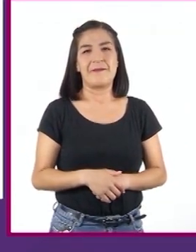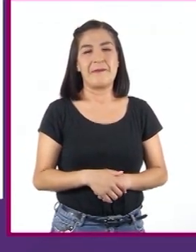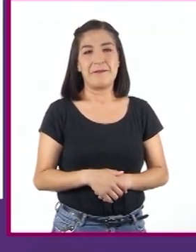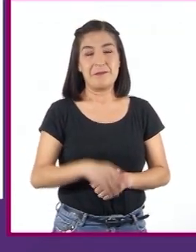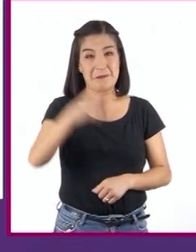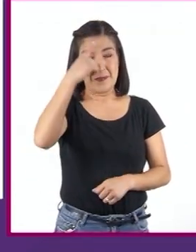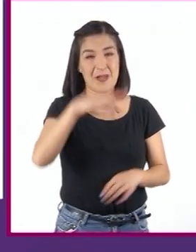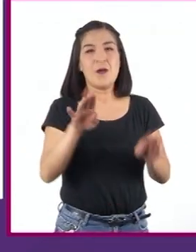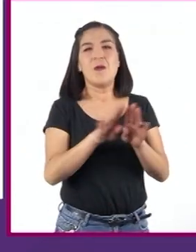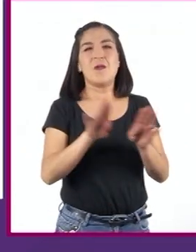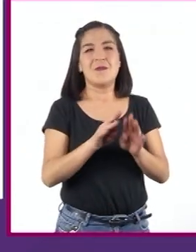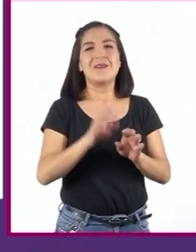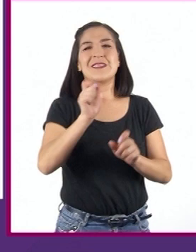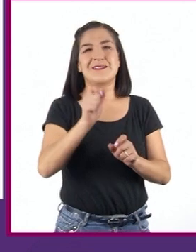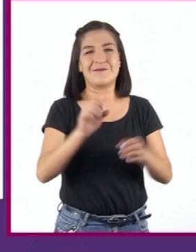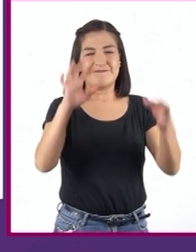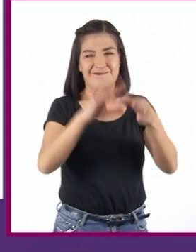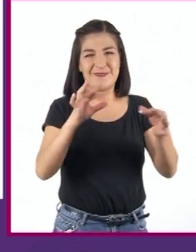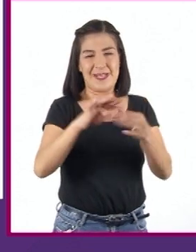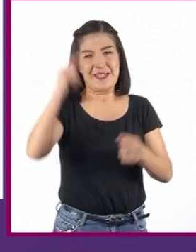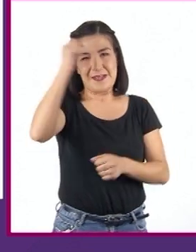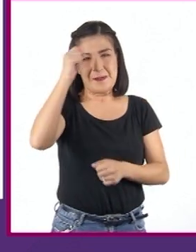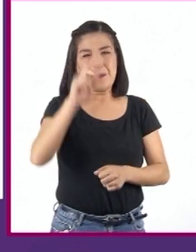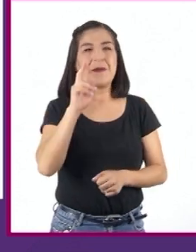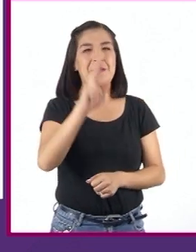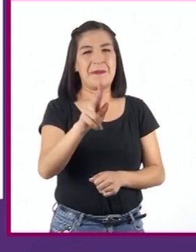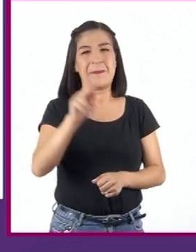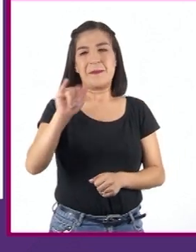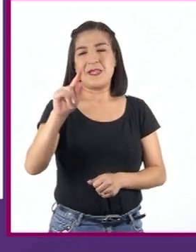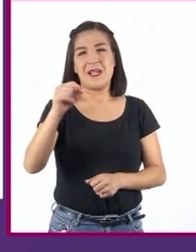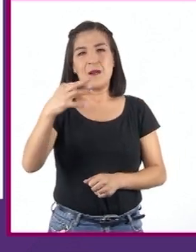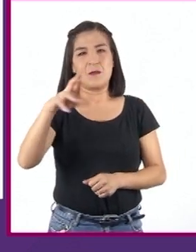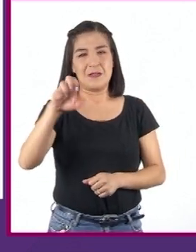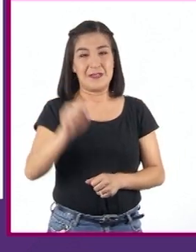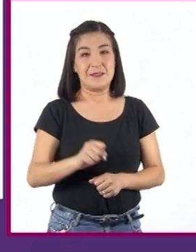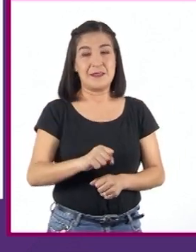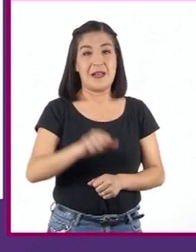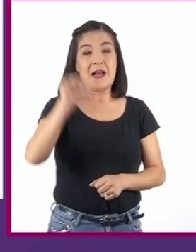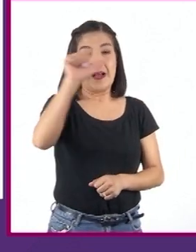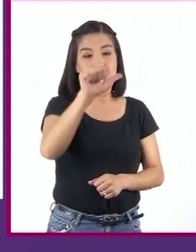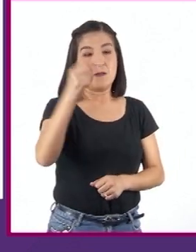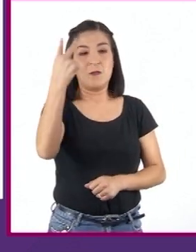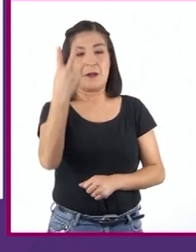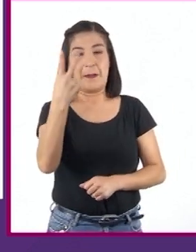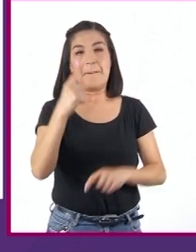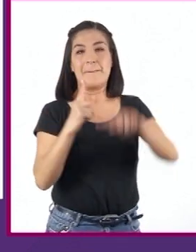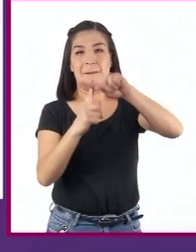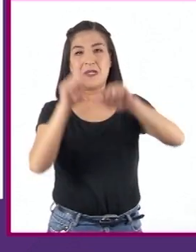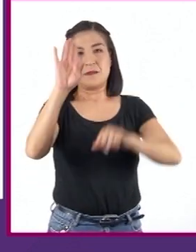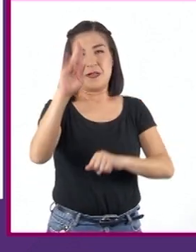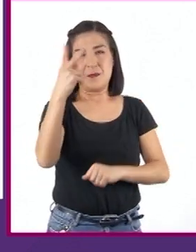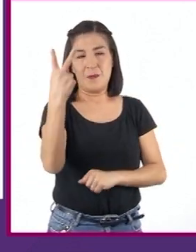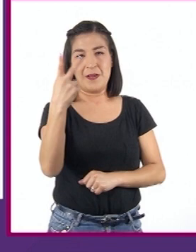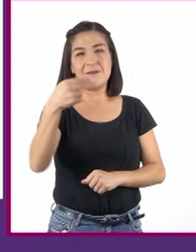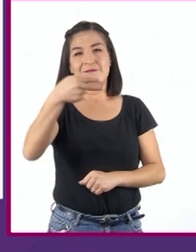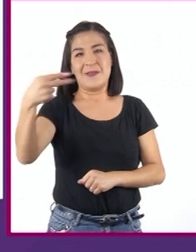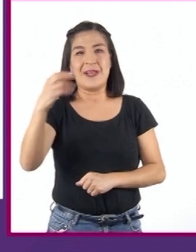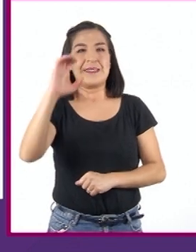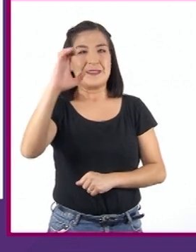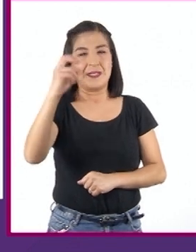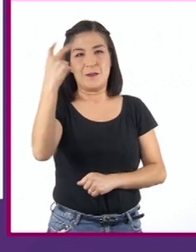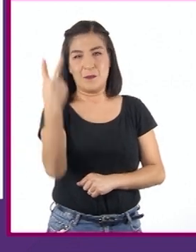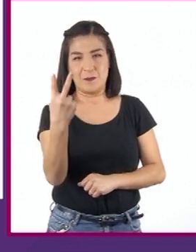Para la expresión algebraica del teorema de Pitágoras, a cuadrada más b cuadrada igual a c